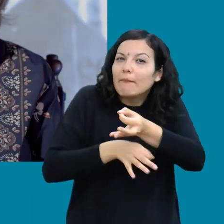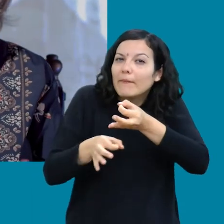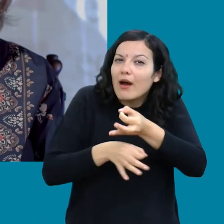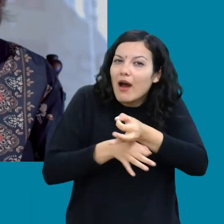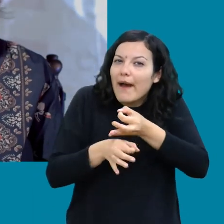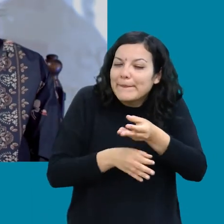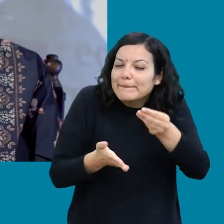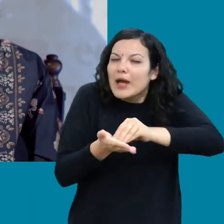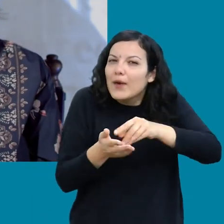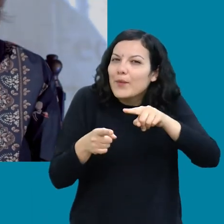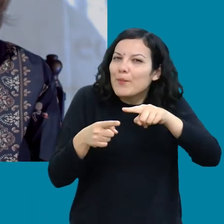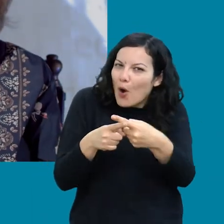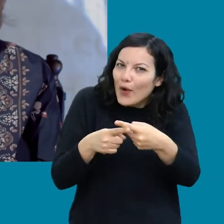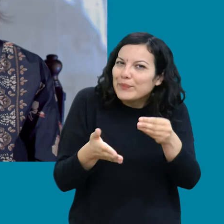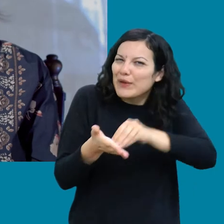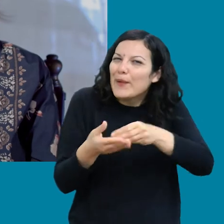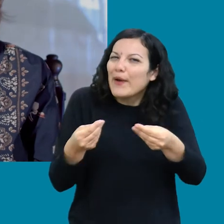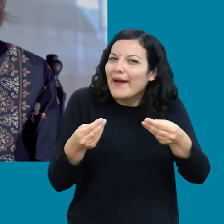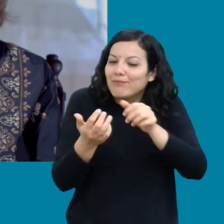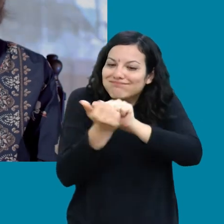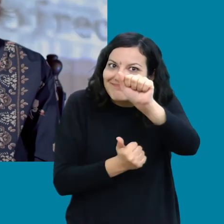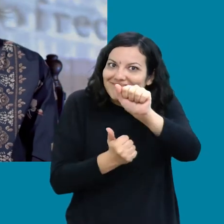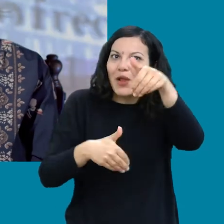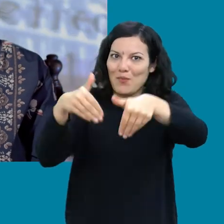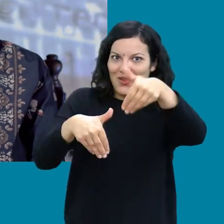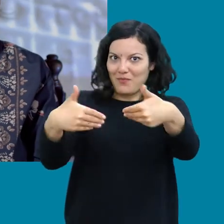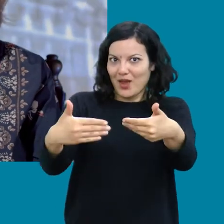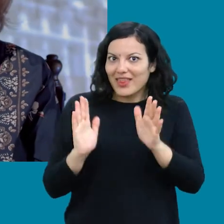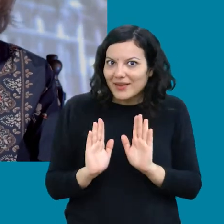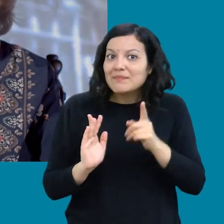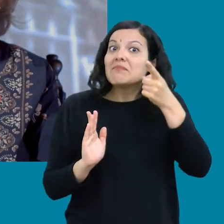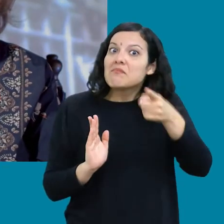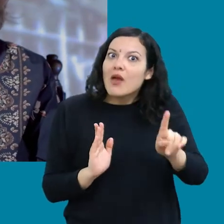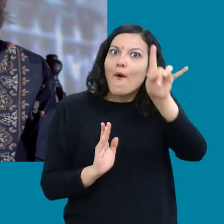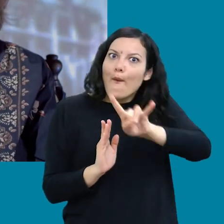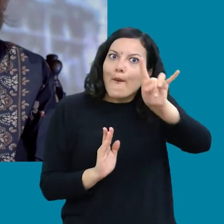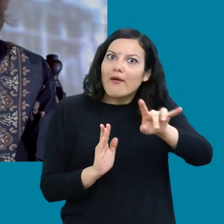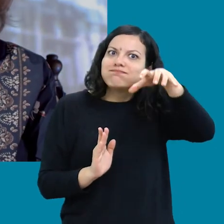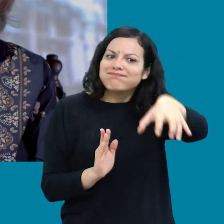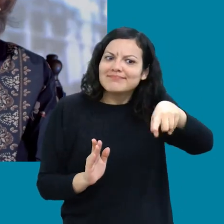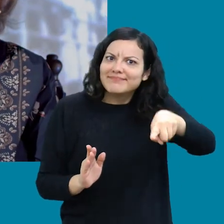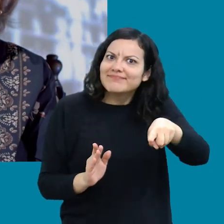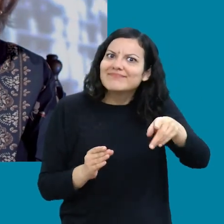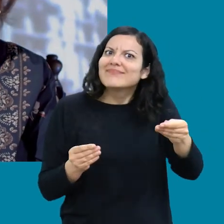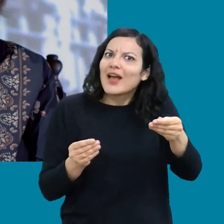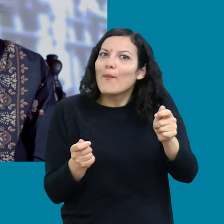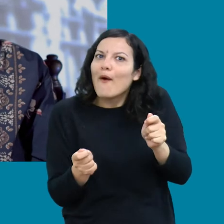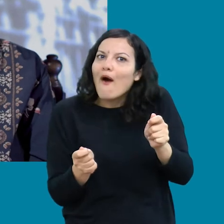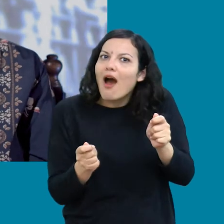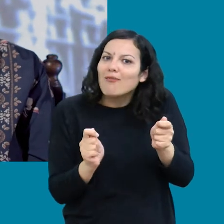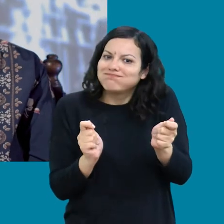más políticamente porque ya salen votando. Pero la universidad es la que da un tránsito entre